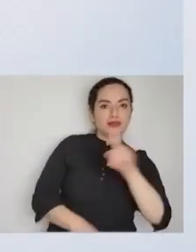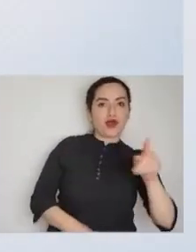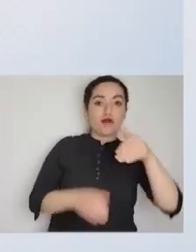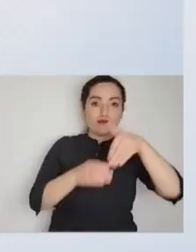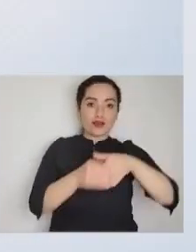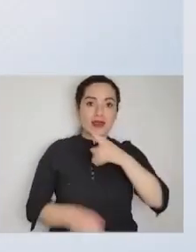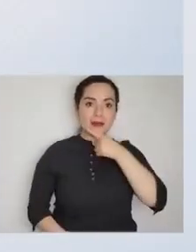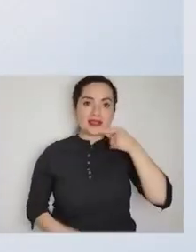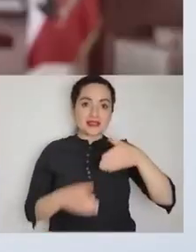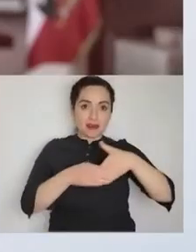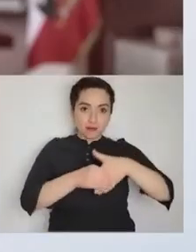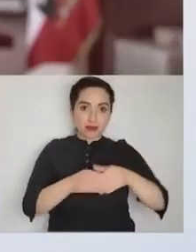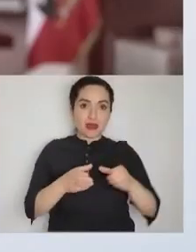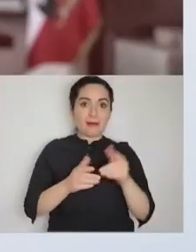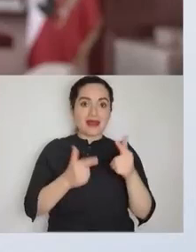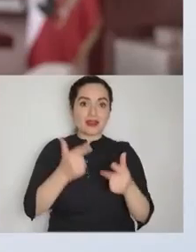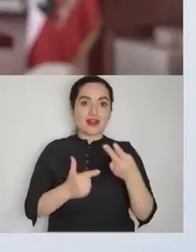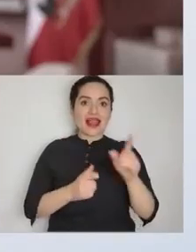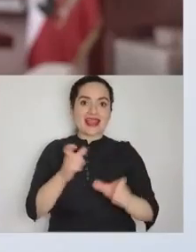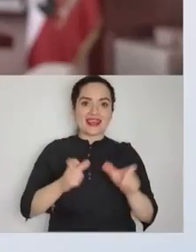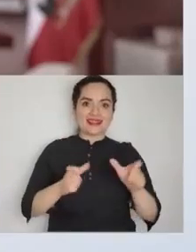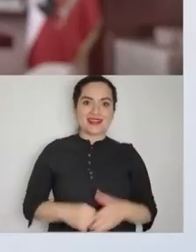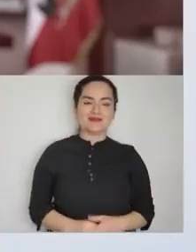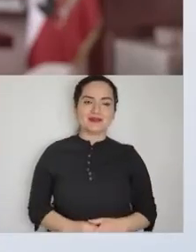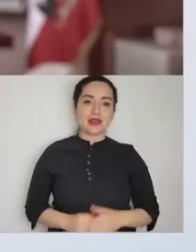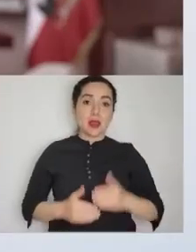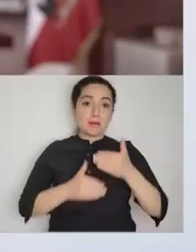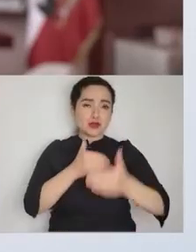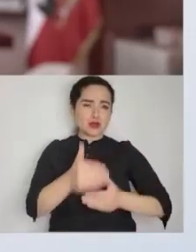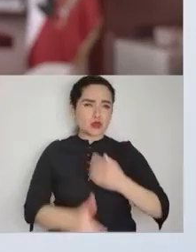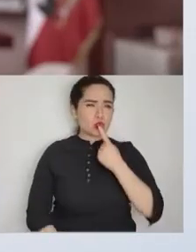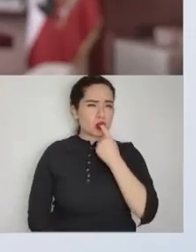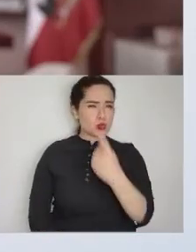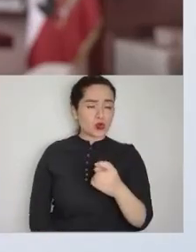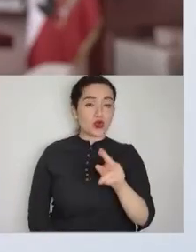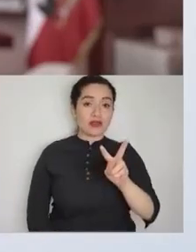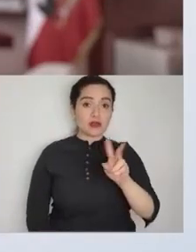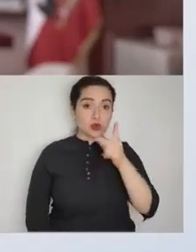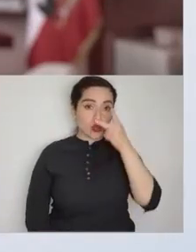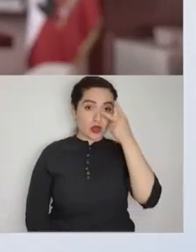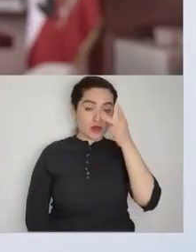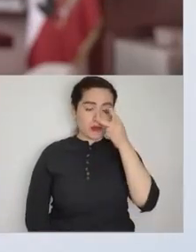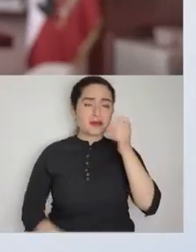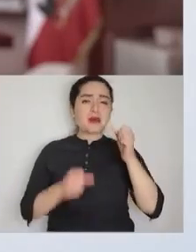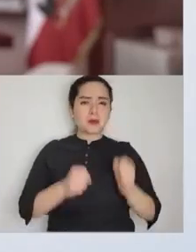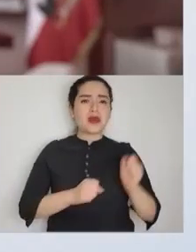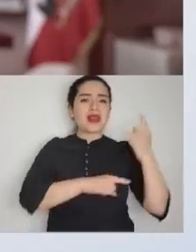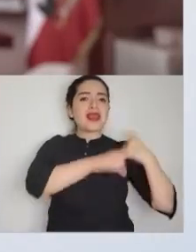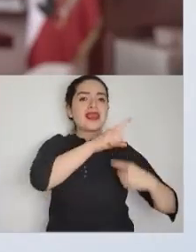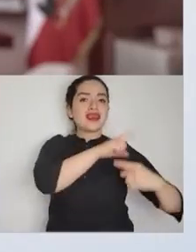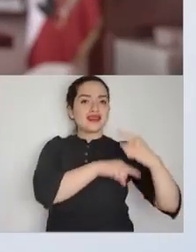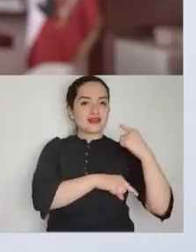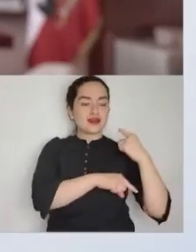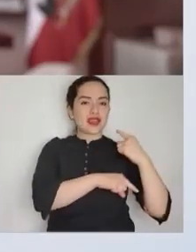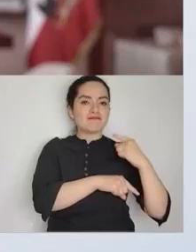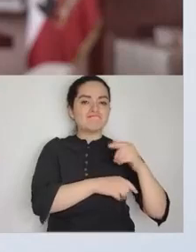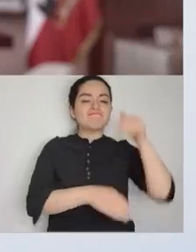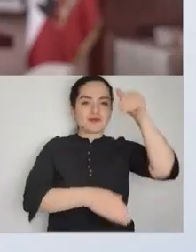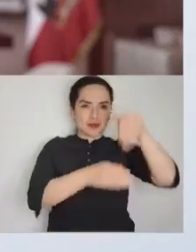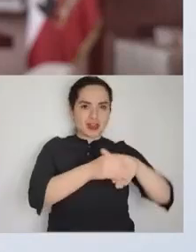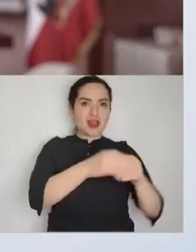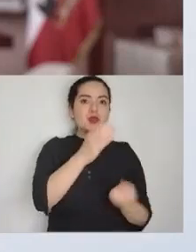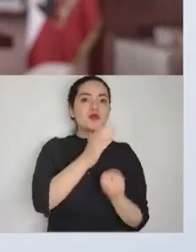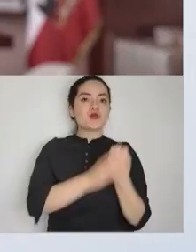Gente. Ha sido duro el camino, pero este 21 de noviembre podemos hacer historia y optar por las nuevas